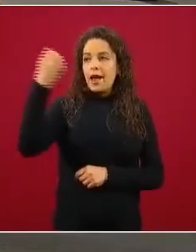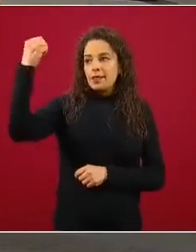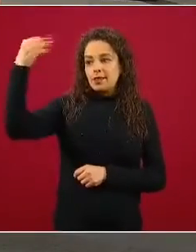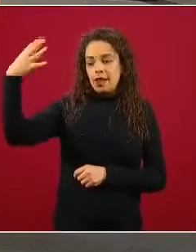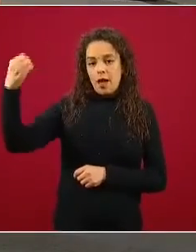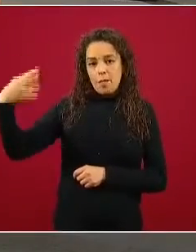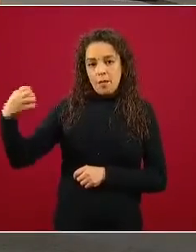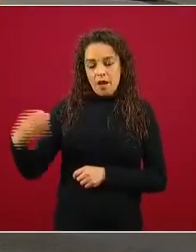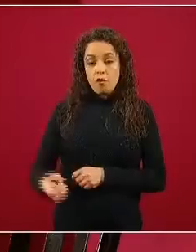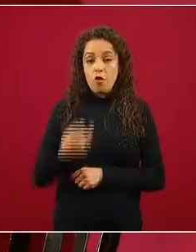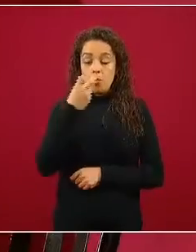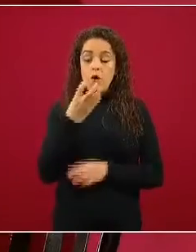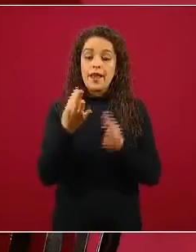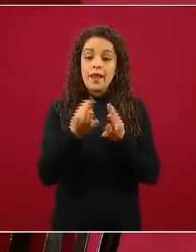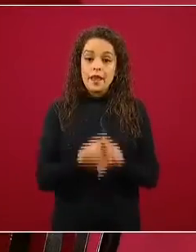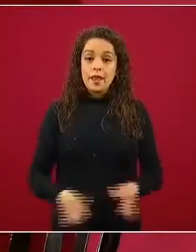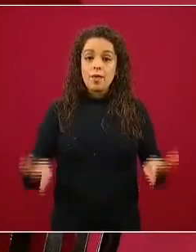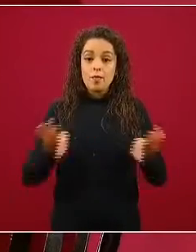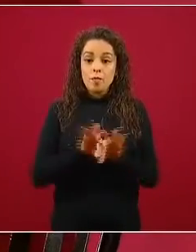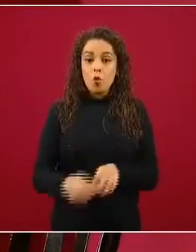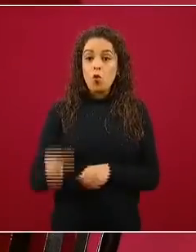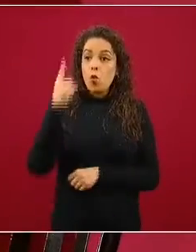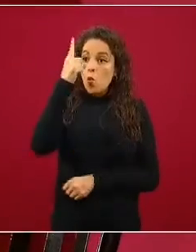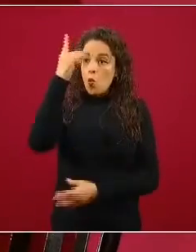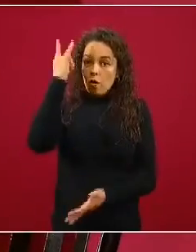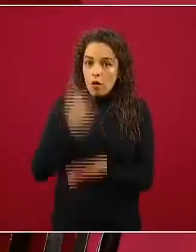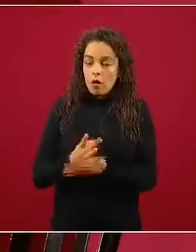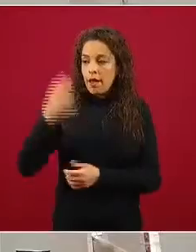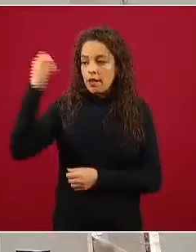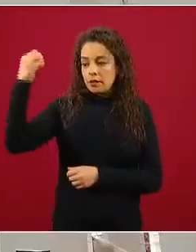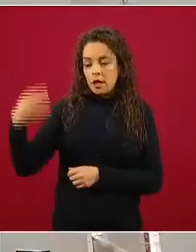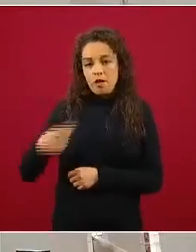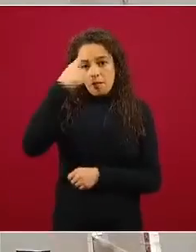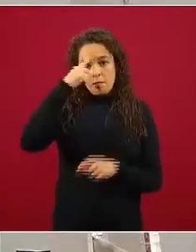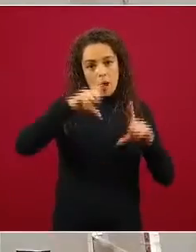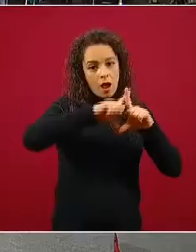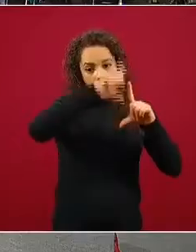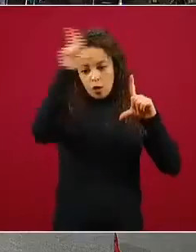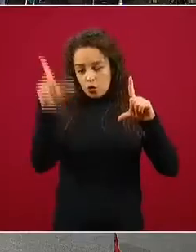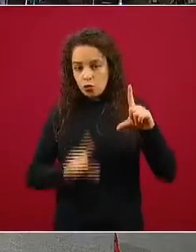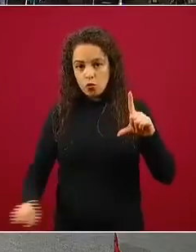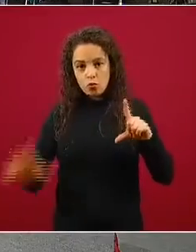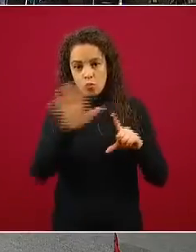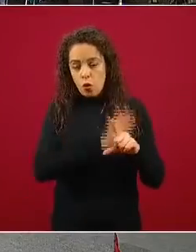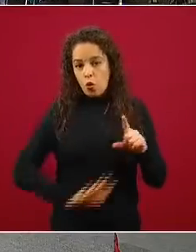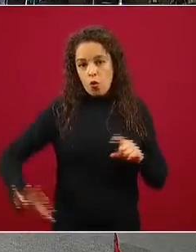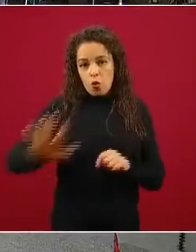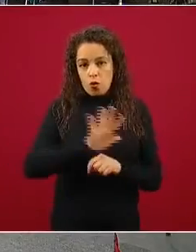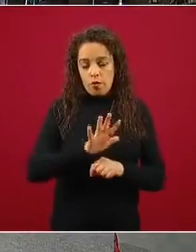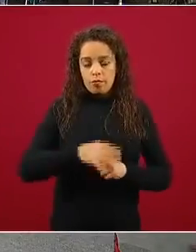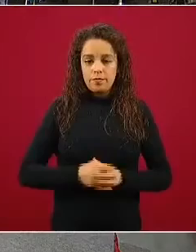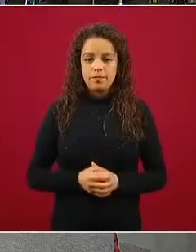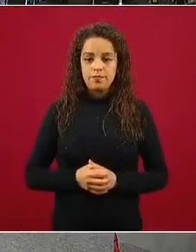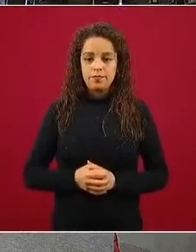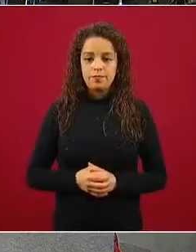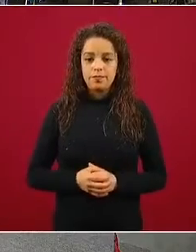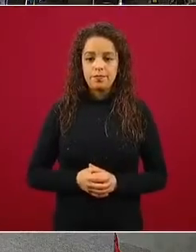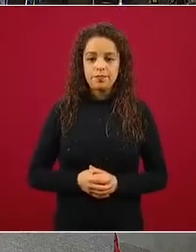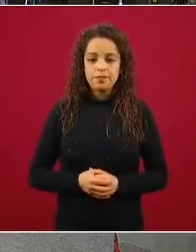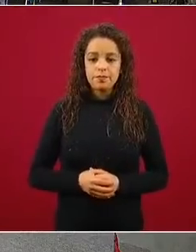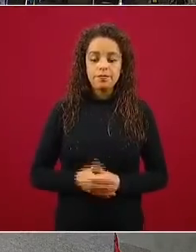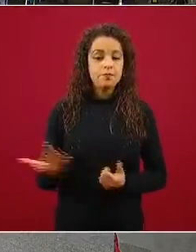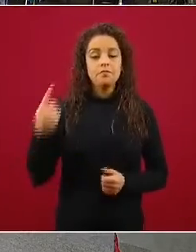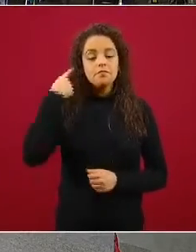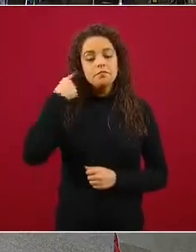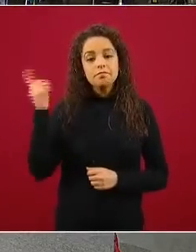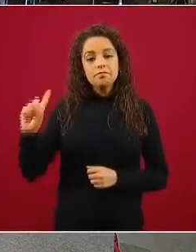eso la importancia de que haya un solo semáforo, como lo va a haber para toda la República. ¿No? Es que la gente está como muy espantada